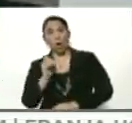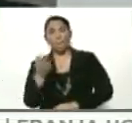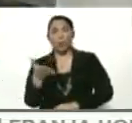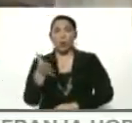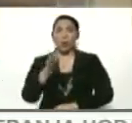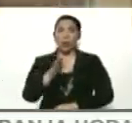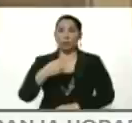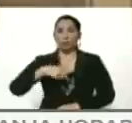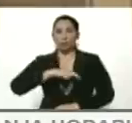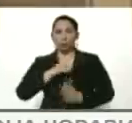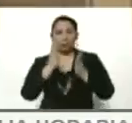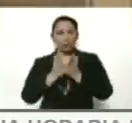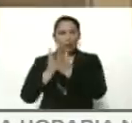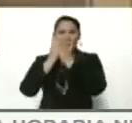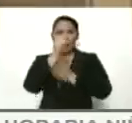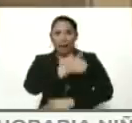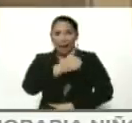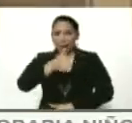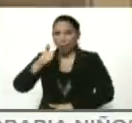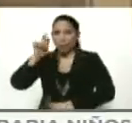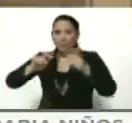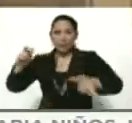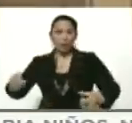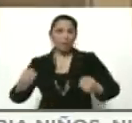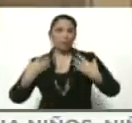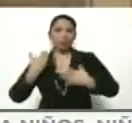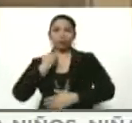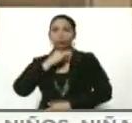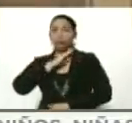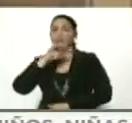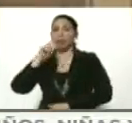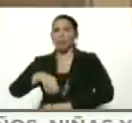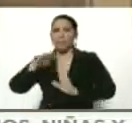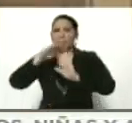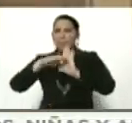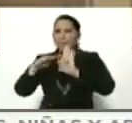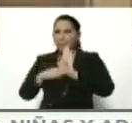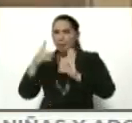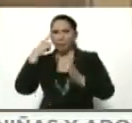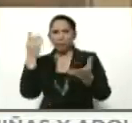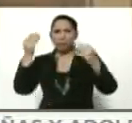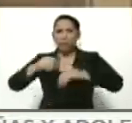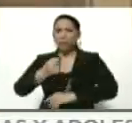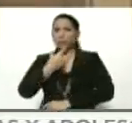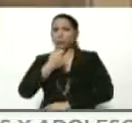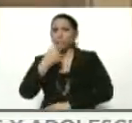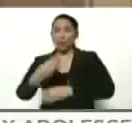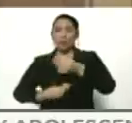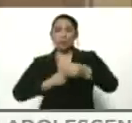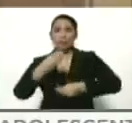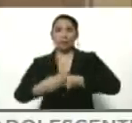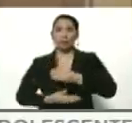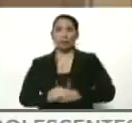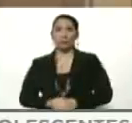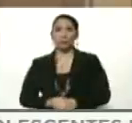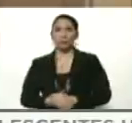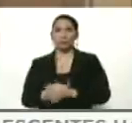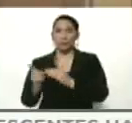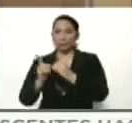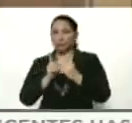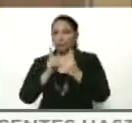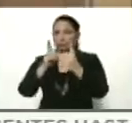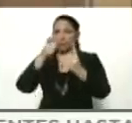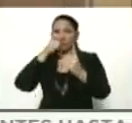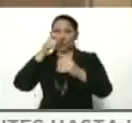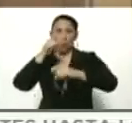Hemos estudiado cada uno de ellos. El protocolo de tratamiento que se está aplicando. Un seguimiento